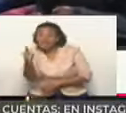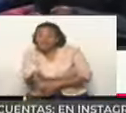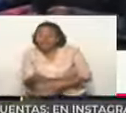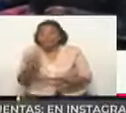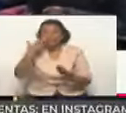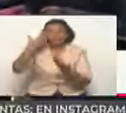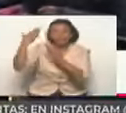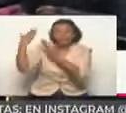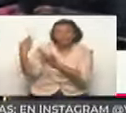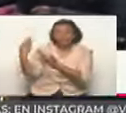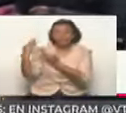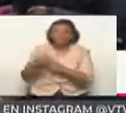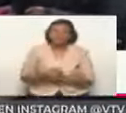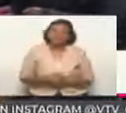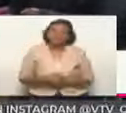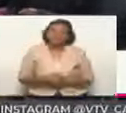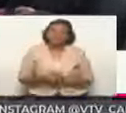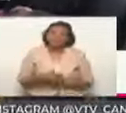¡Adelante!